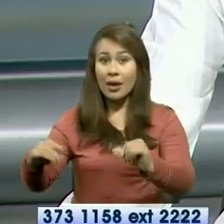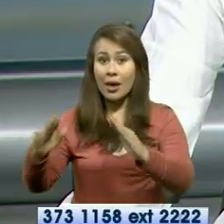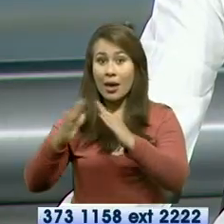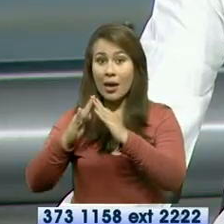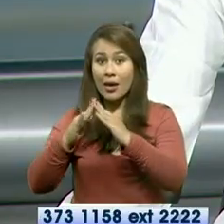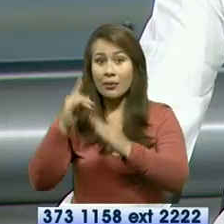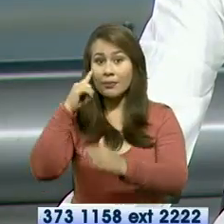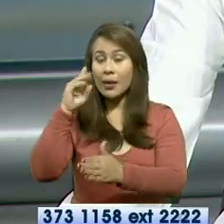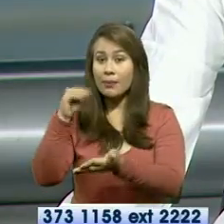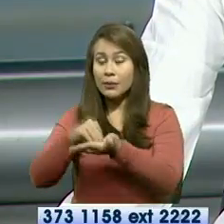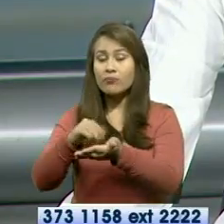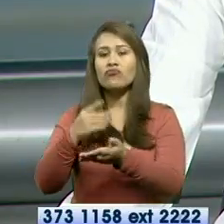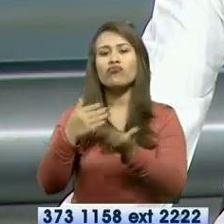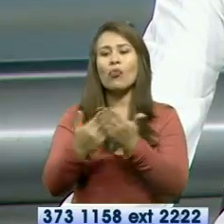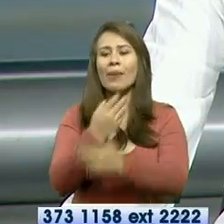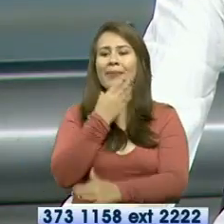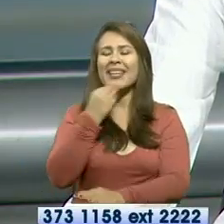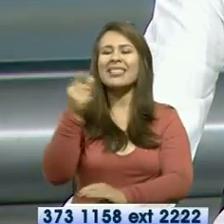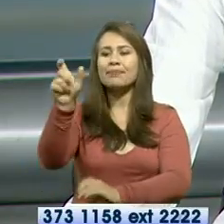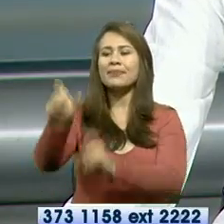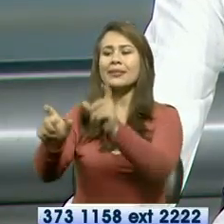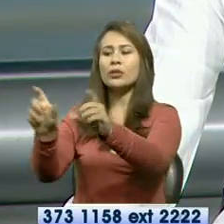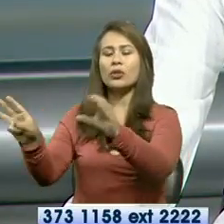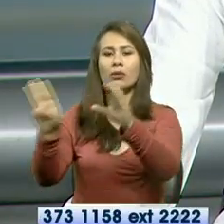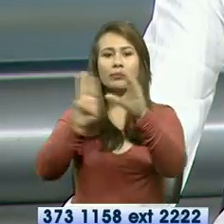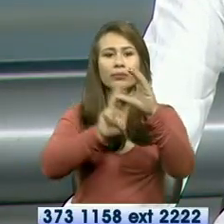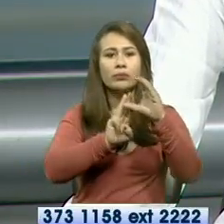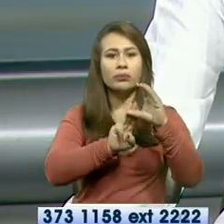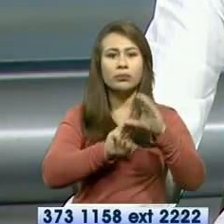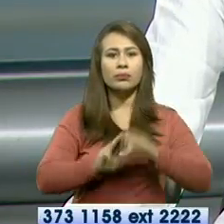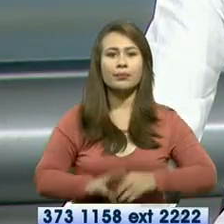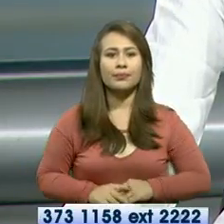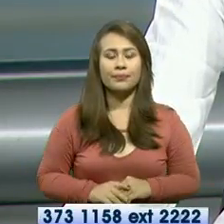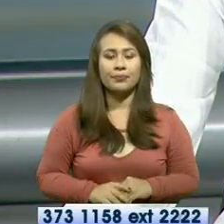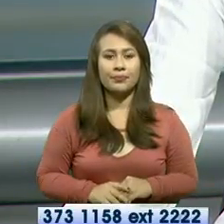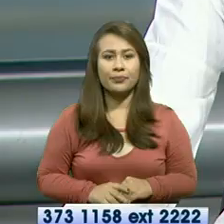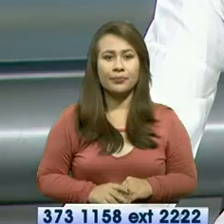integración del nuevo Consejo de Participación Ciudadana.